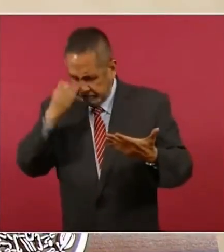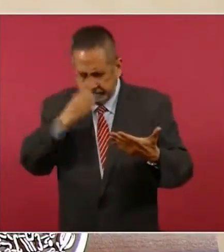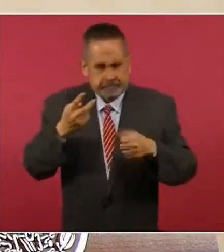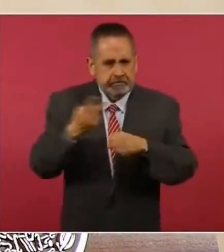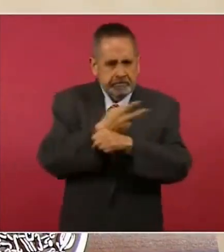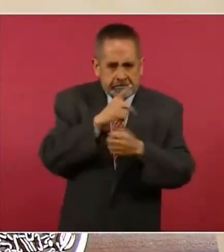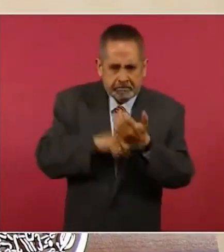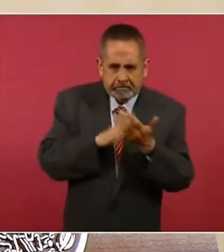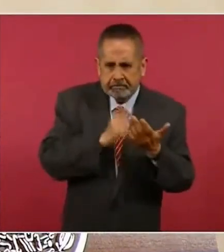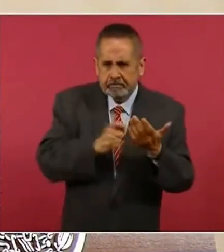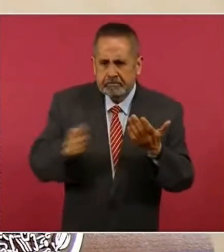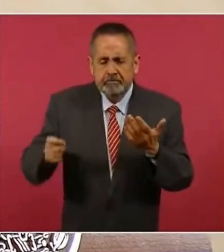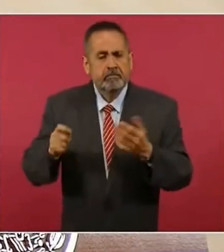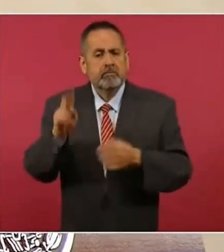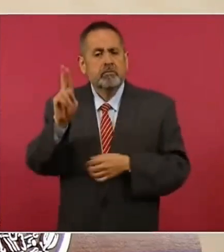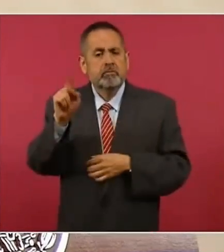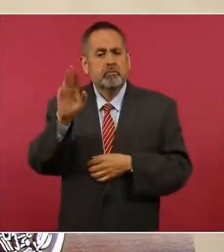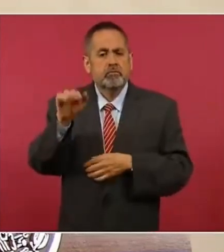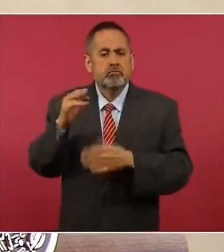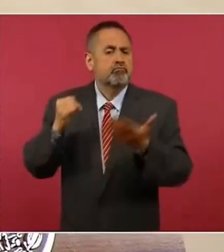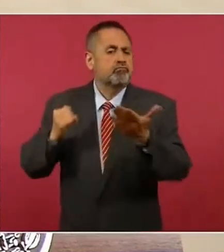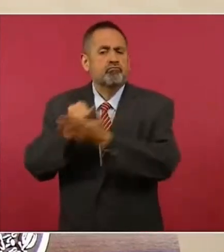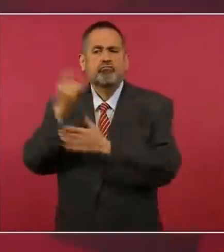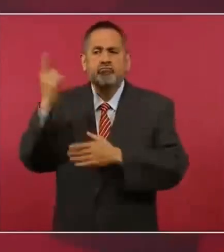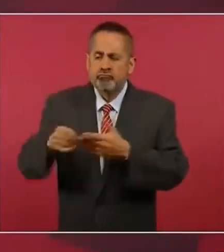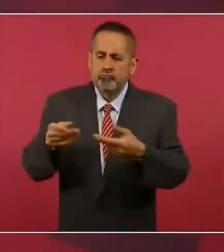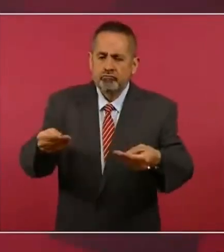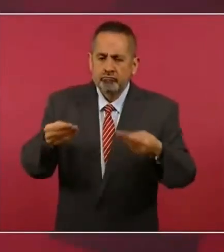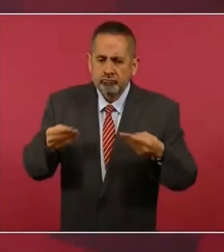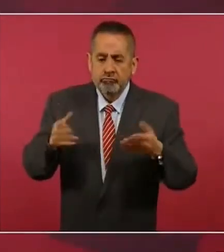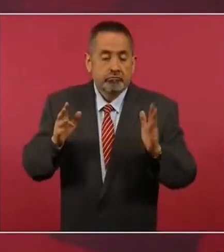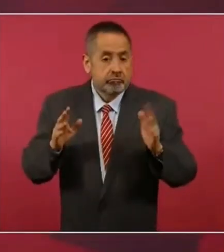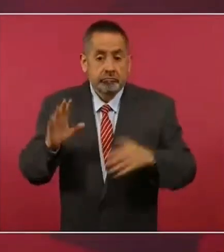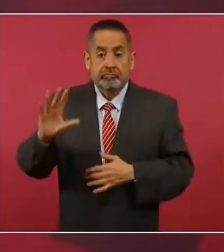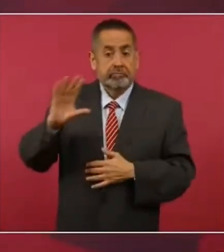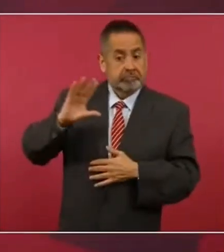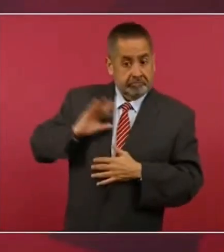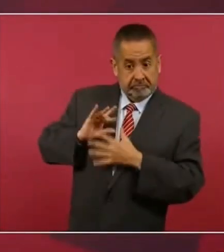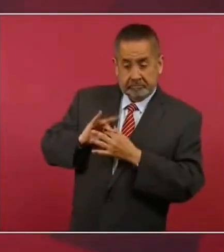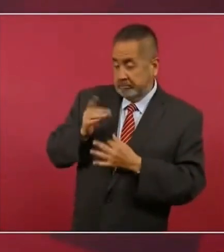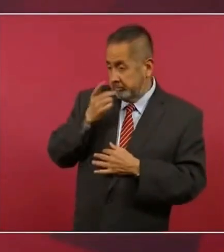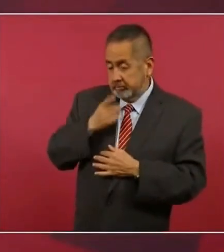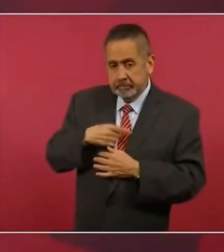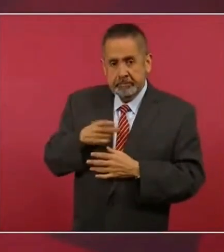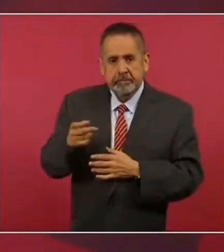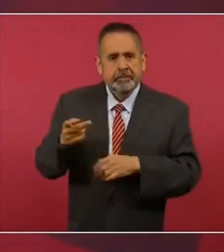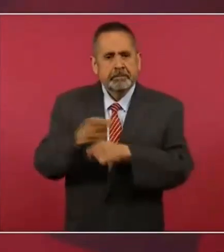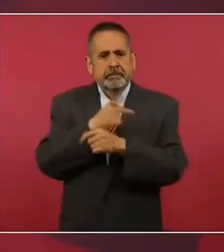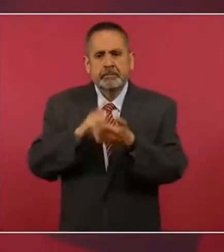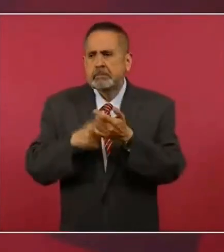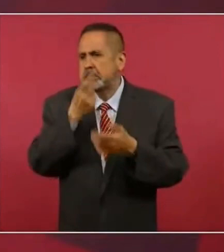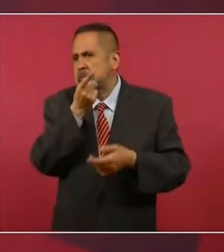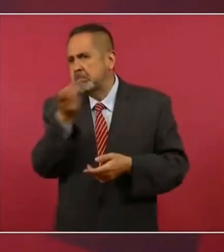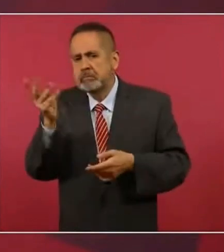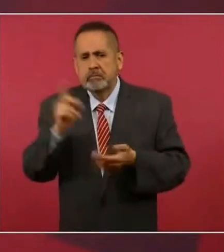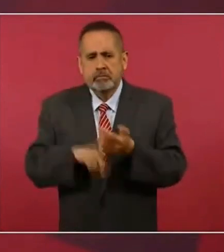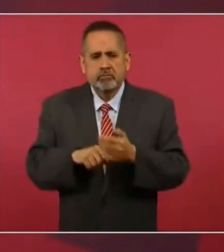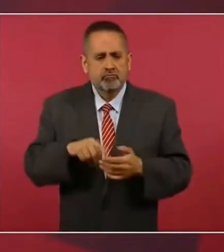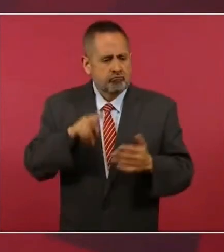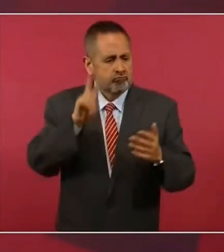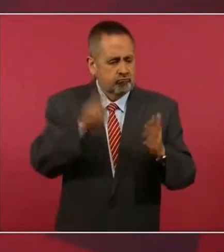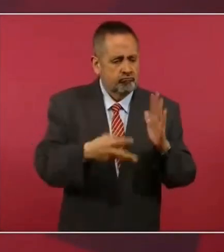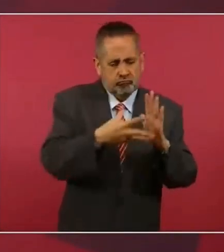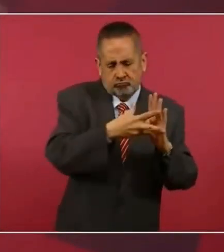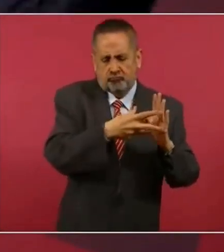fue lo que resolvió la UNAM Según me dicen lo que están diciendo es hubo